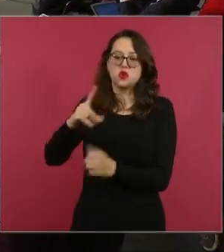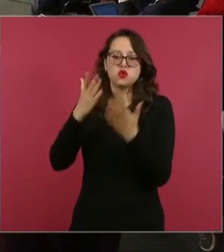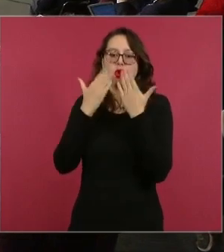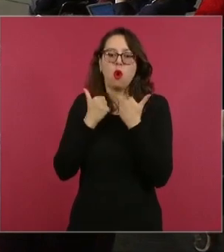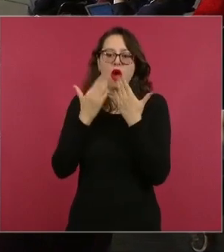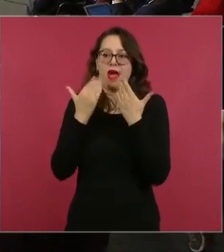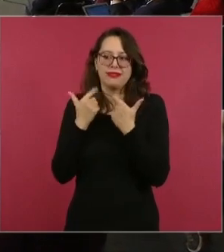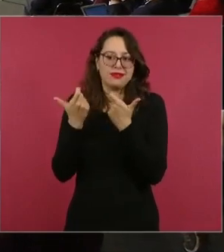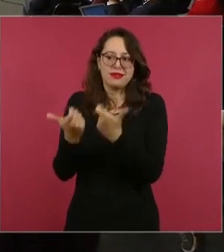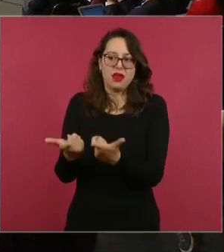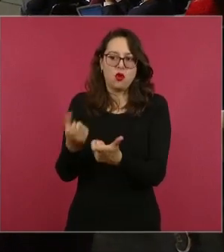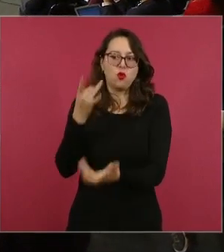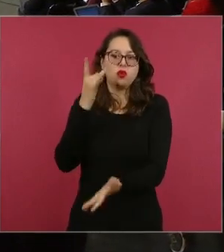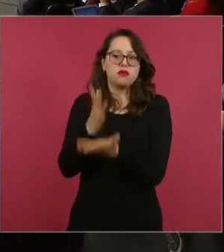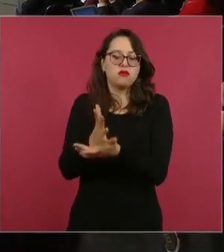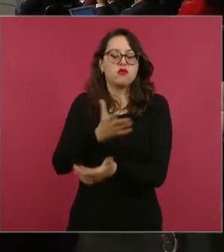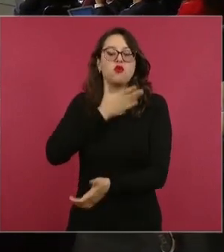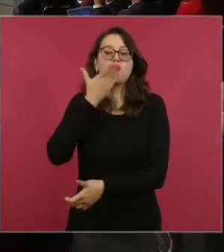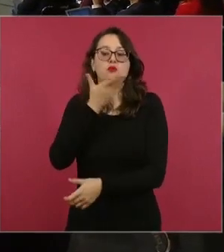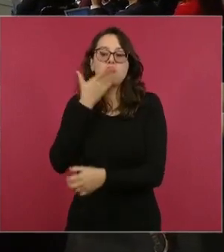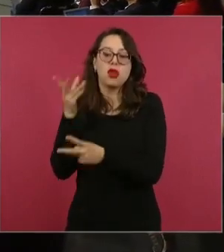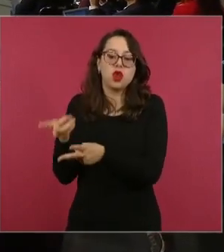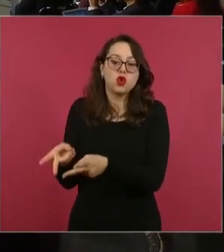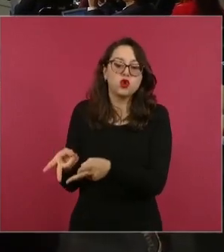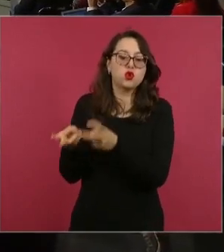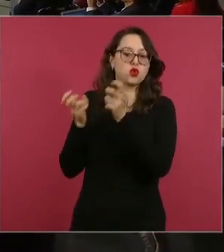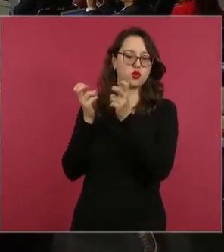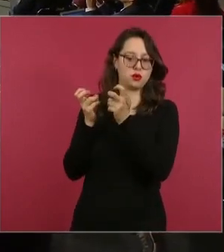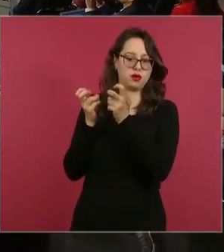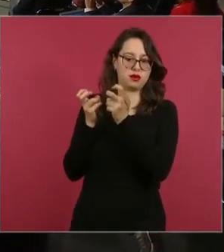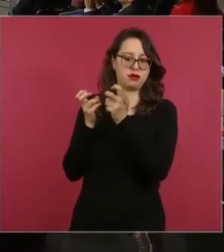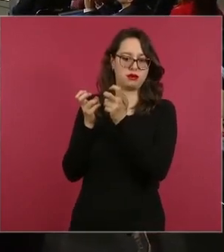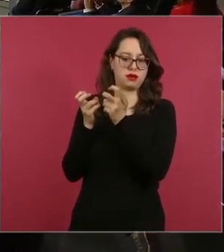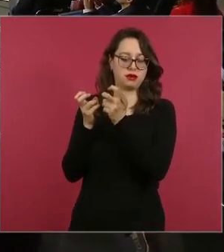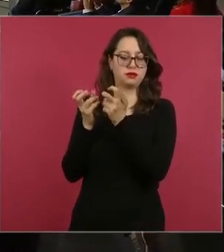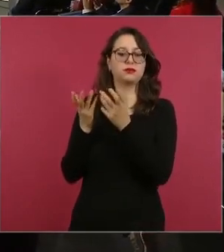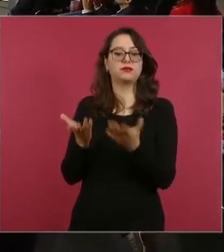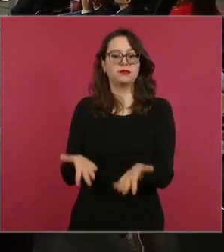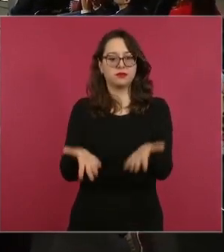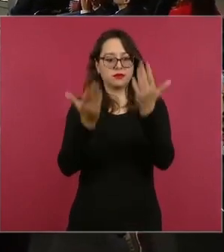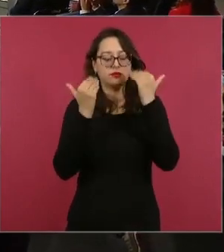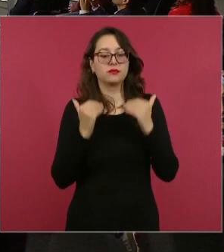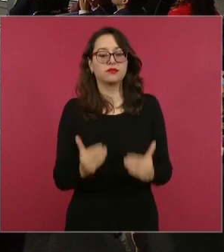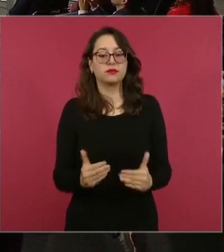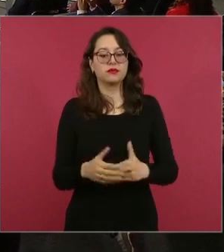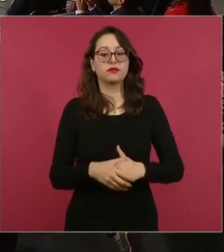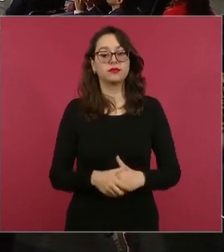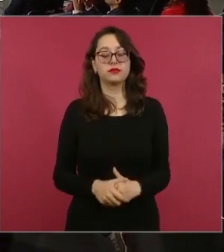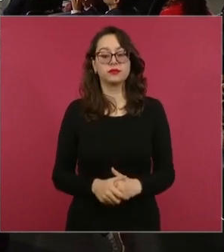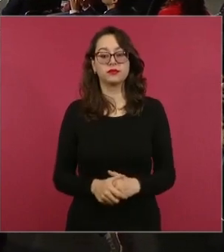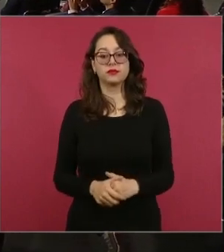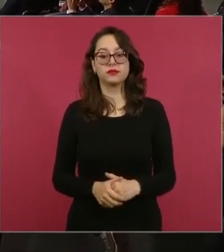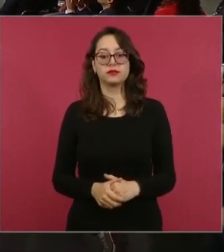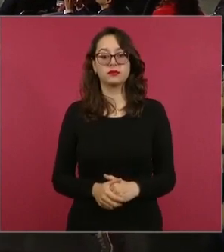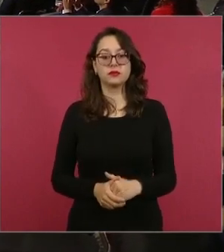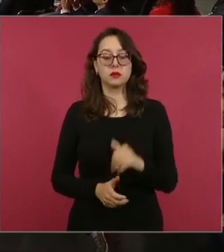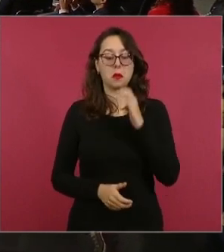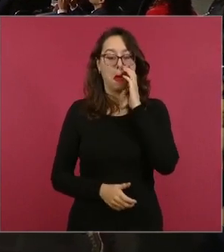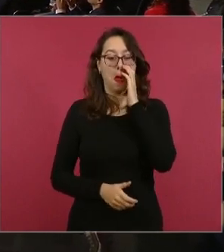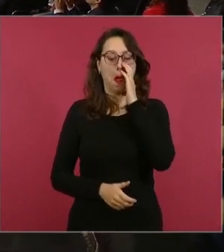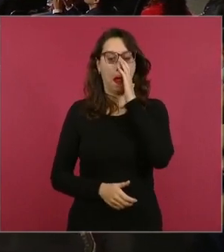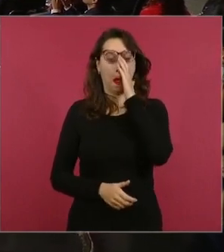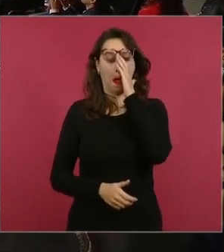vista Pero a ver pero regrésala sí pero el primero